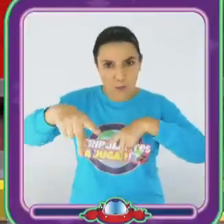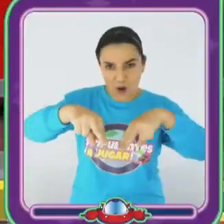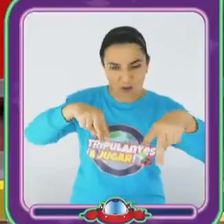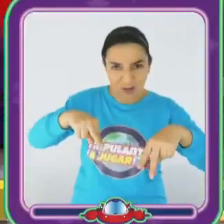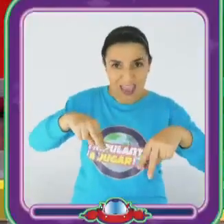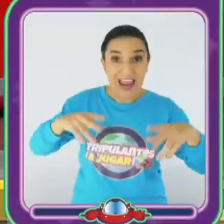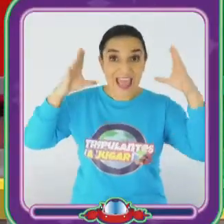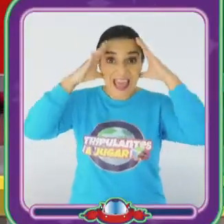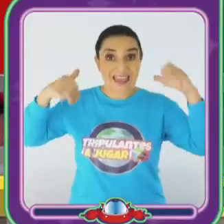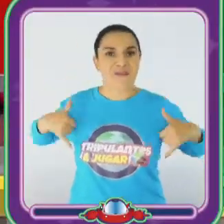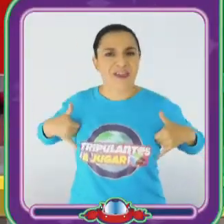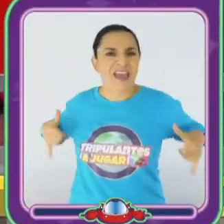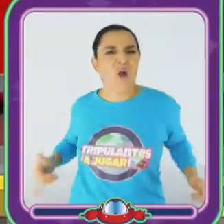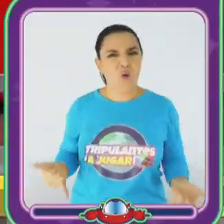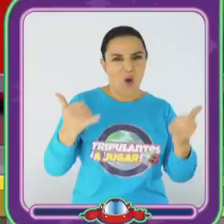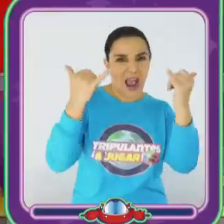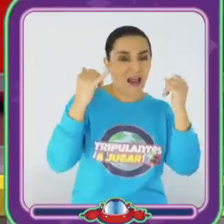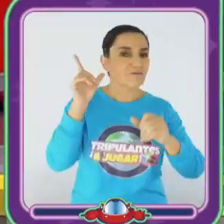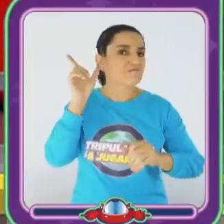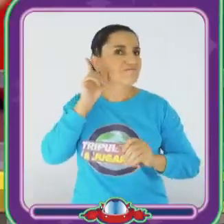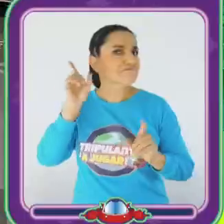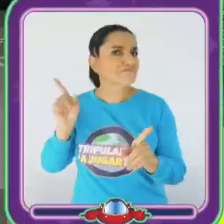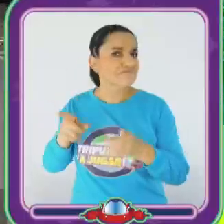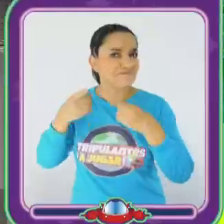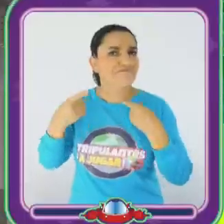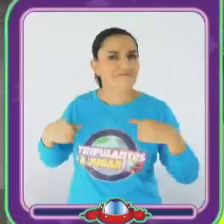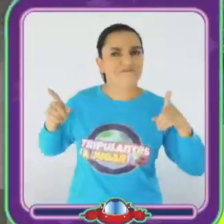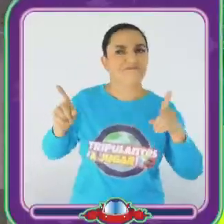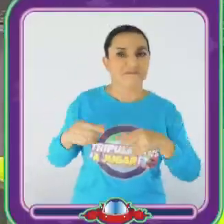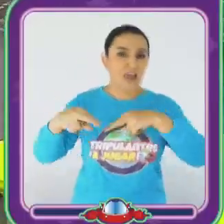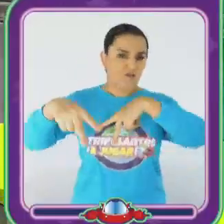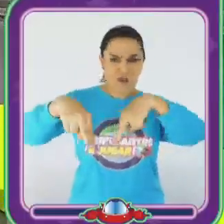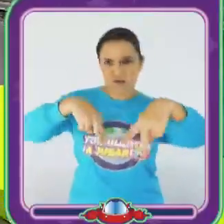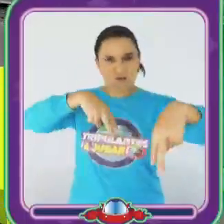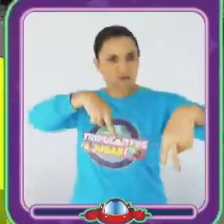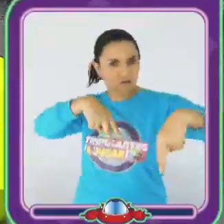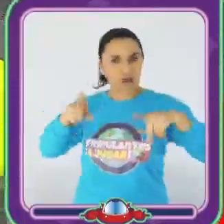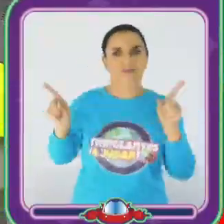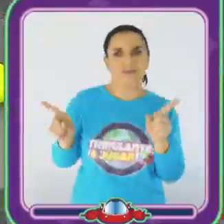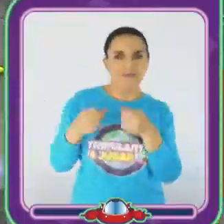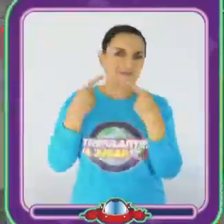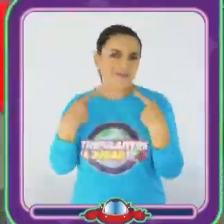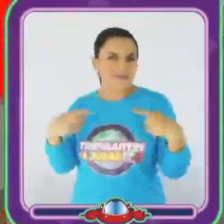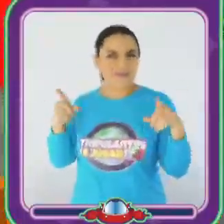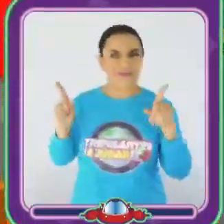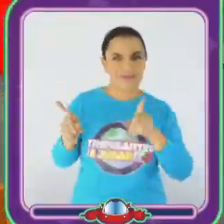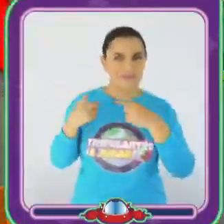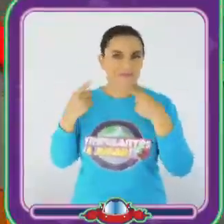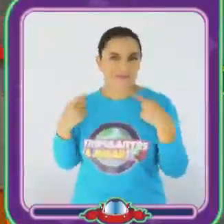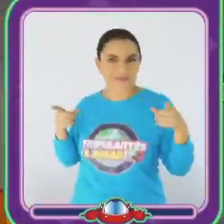moverse? ¡Tripulantes! ¡A jugar! Vamos, nos movemos.